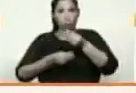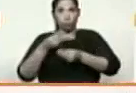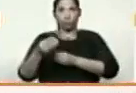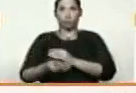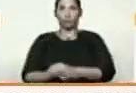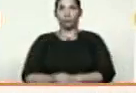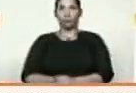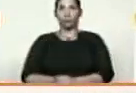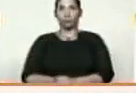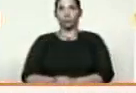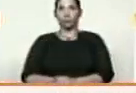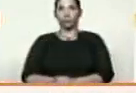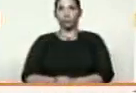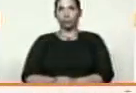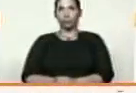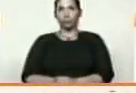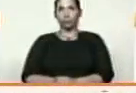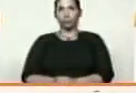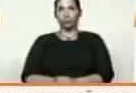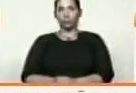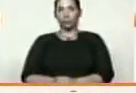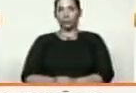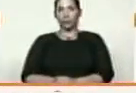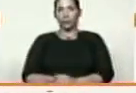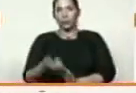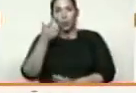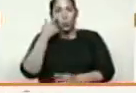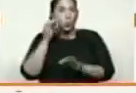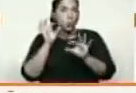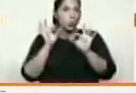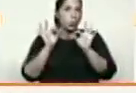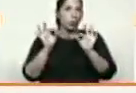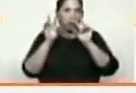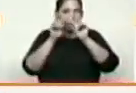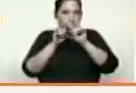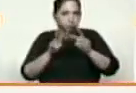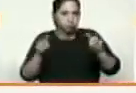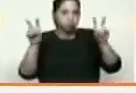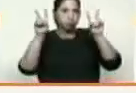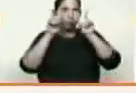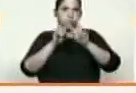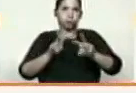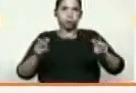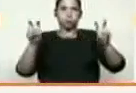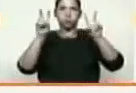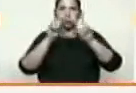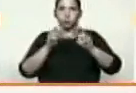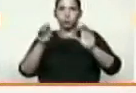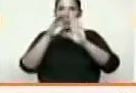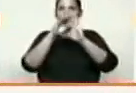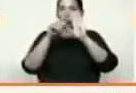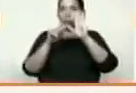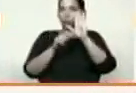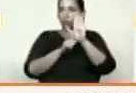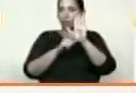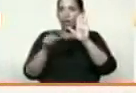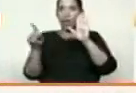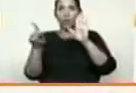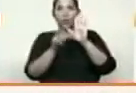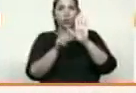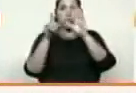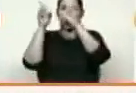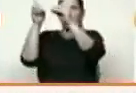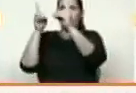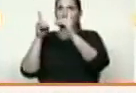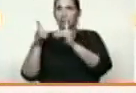Y con escrupuloso cuidado ético, la Comisión Constitucional no decide. Lo